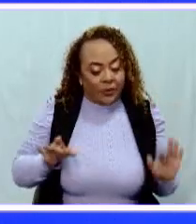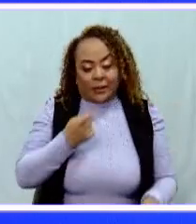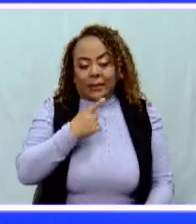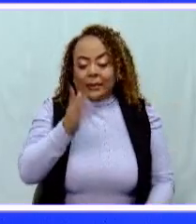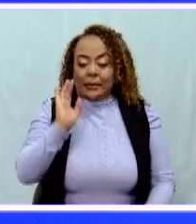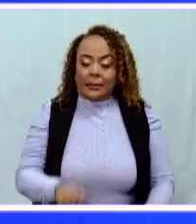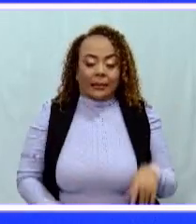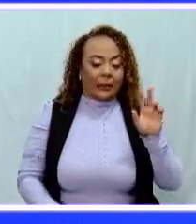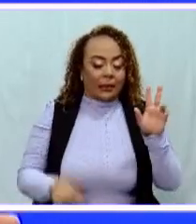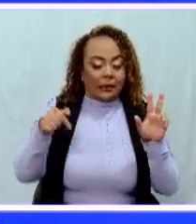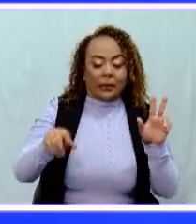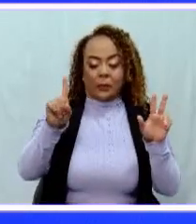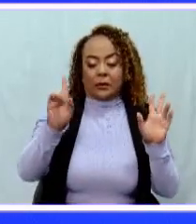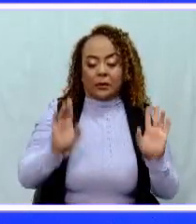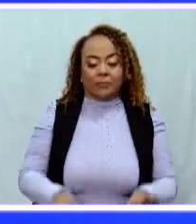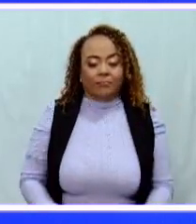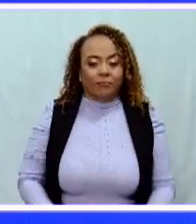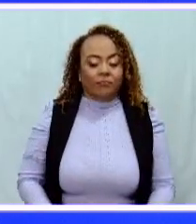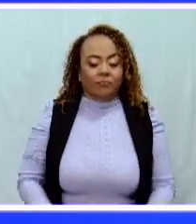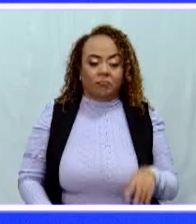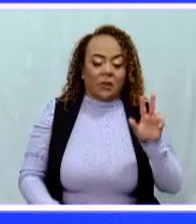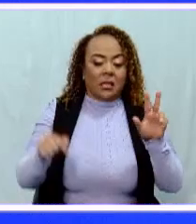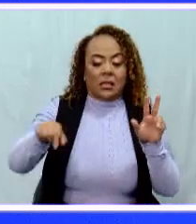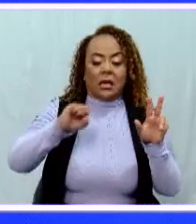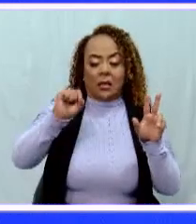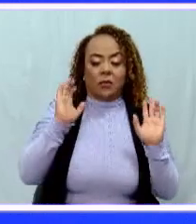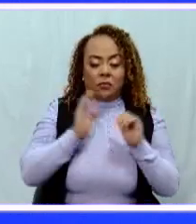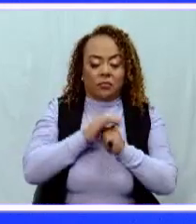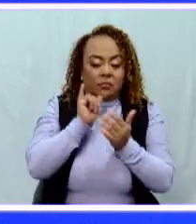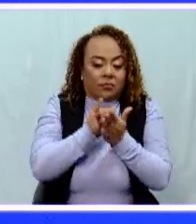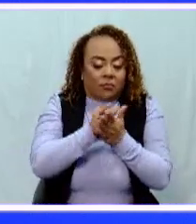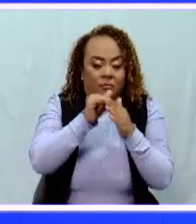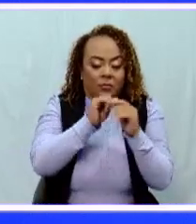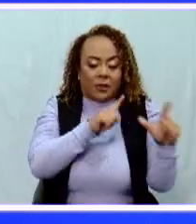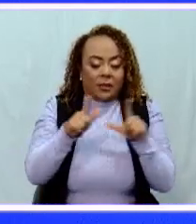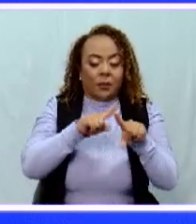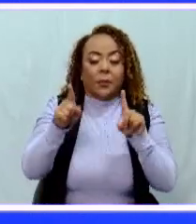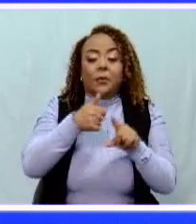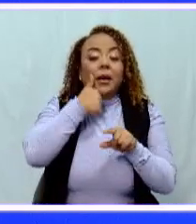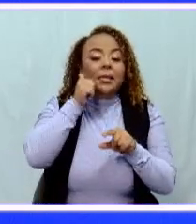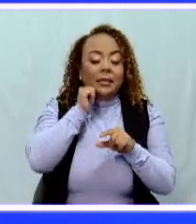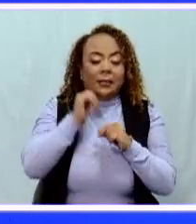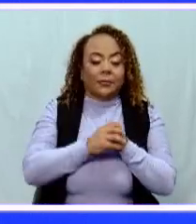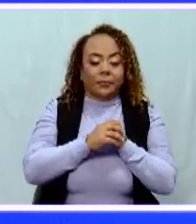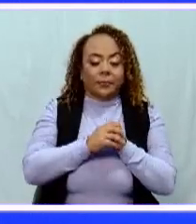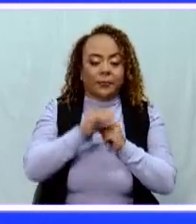decís Bueno le metió tres y aquí empató le metió tres y aquí ganó Esto está casi listo pero ayer Saprissa